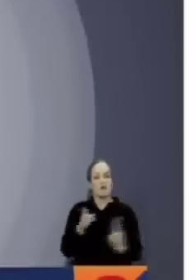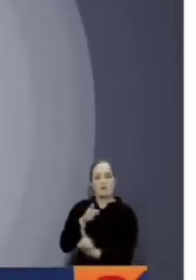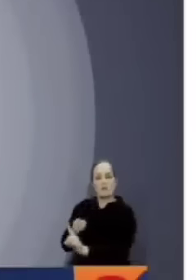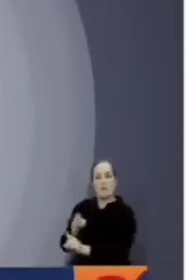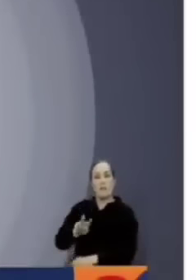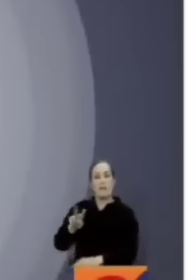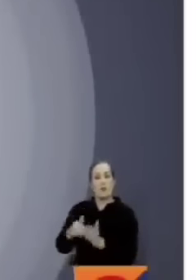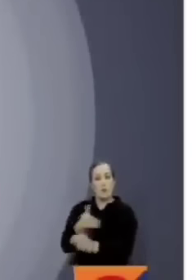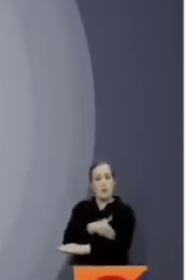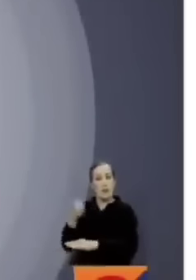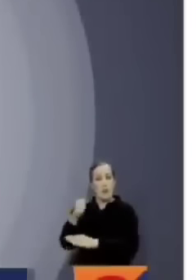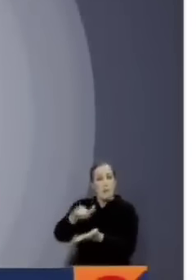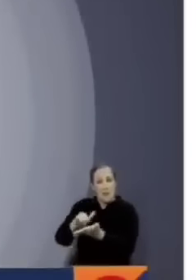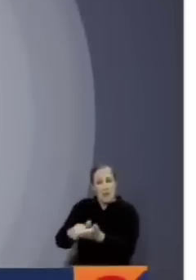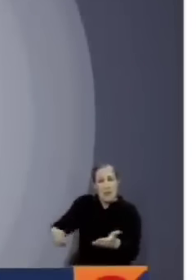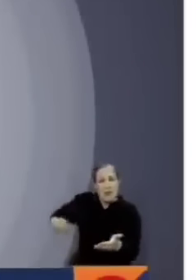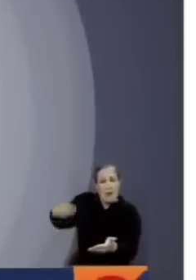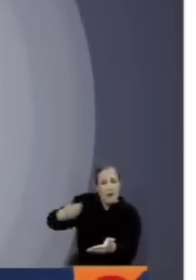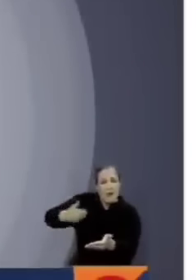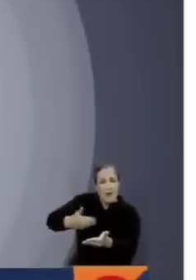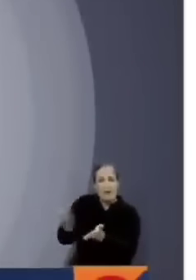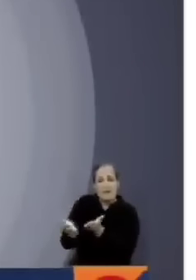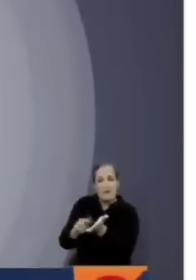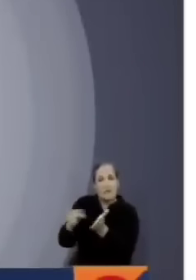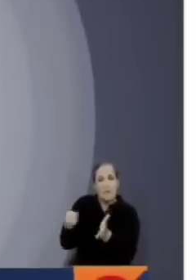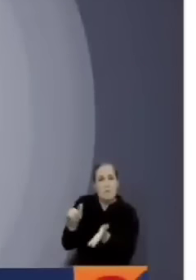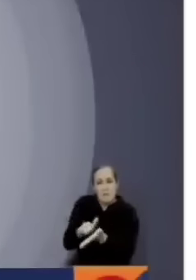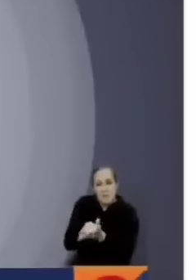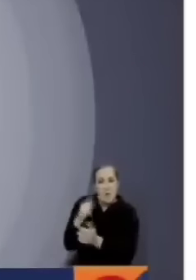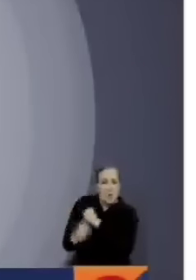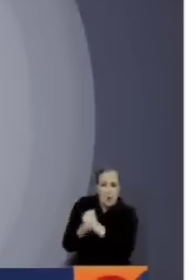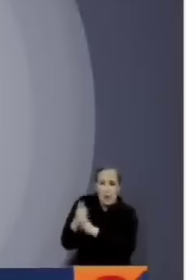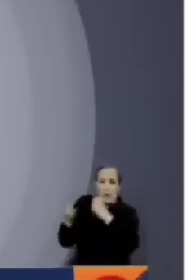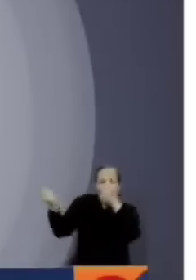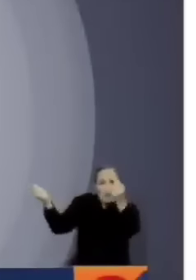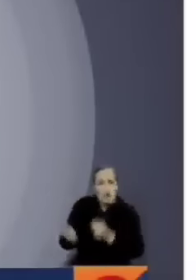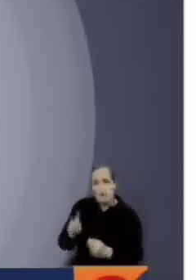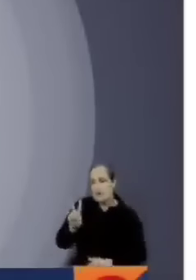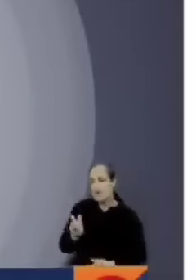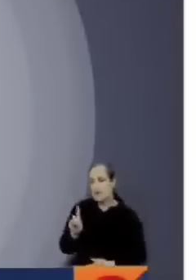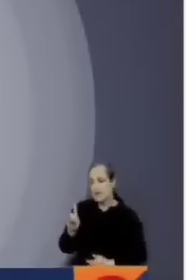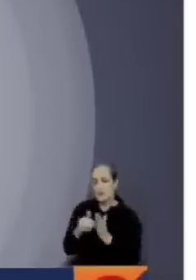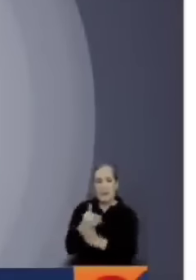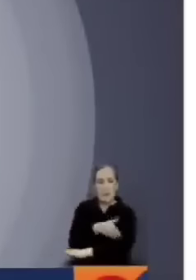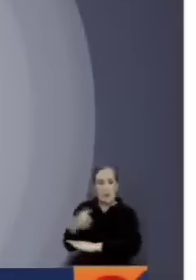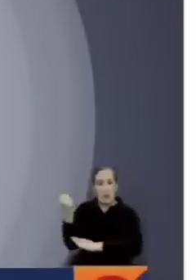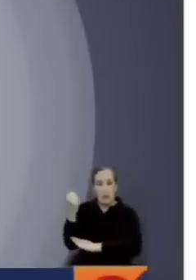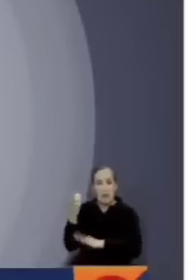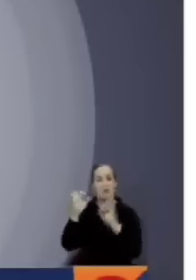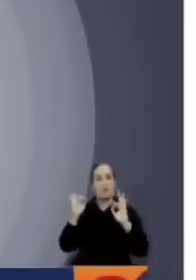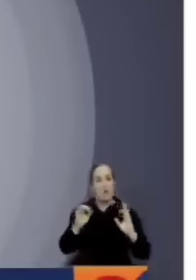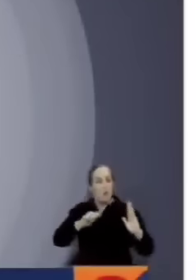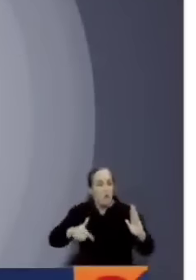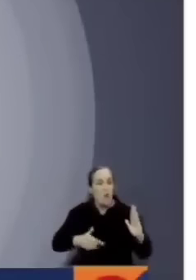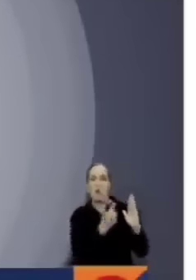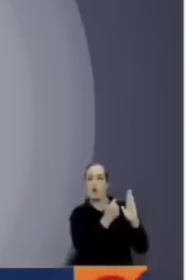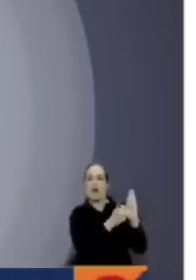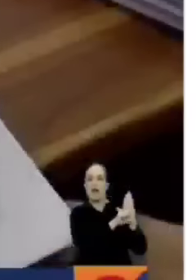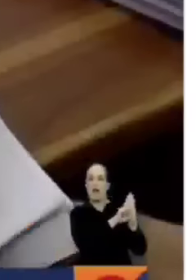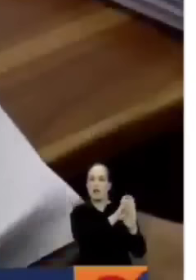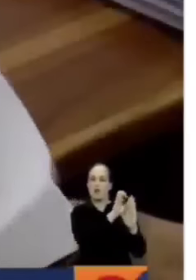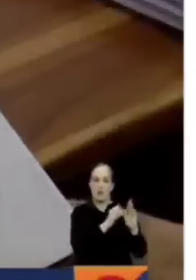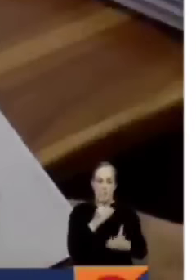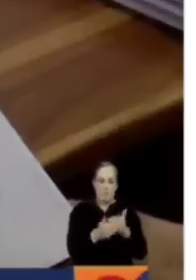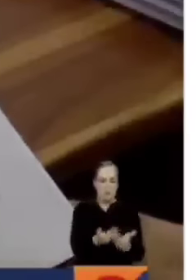entregado un contrato, óiganlo bien, de 22 mil millones de pesos. Y como la señora no se presentó, pues la Fiscalía ya está tomando cartas